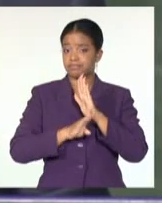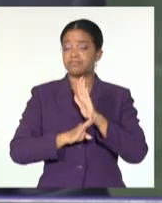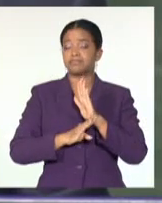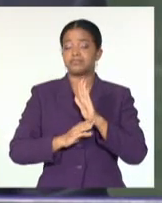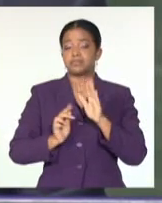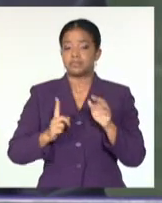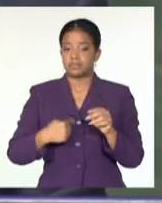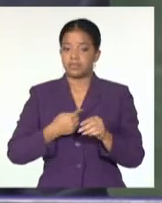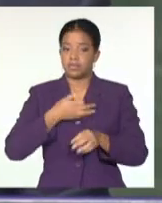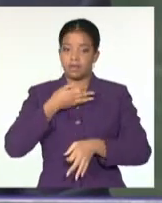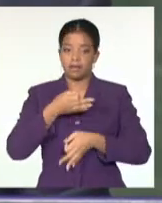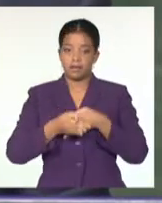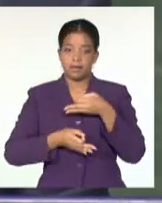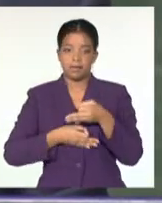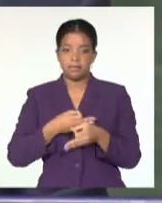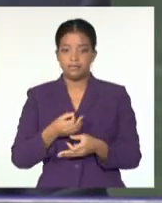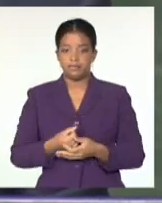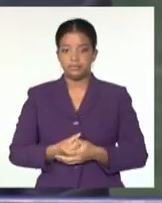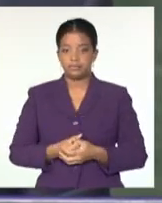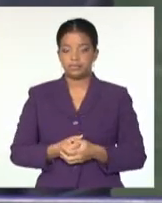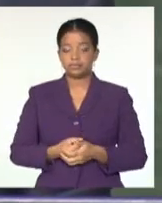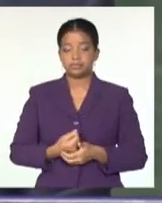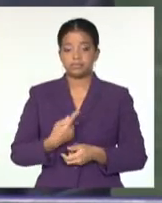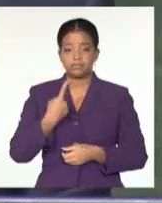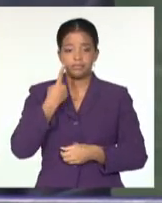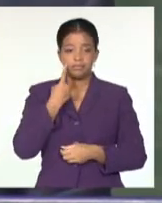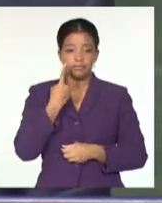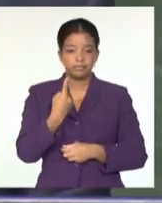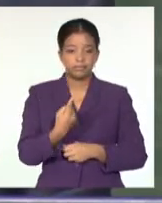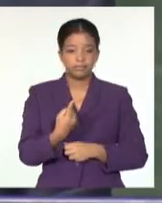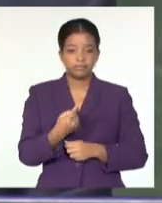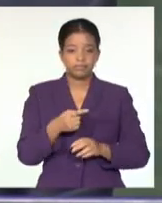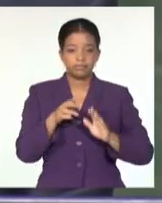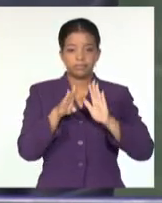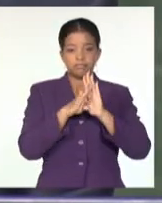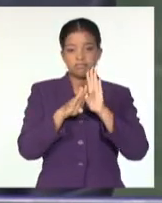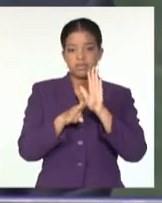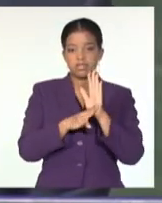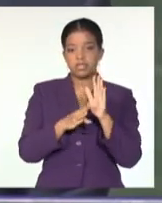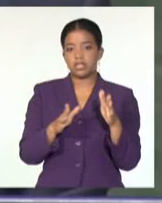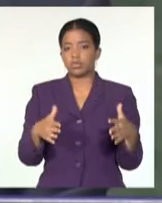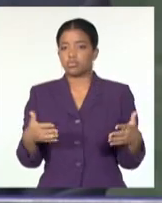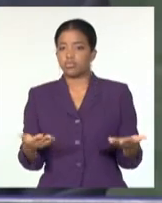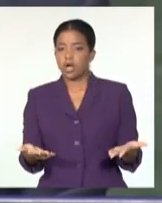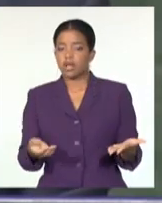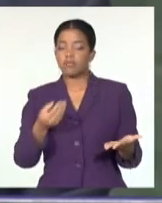poder ver qué medidas deben tomarse con miras a